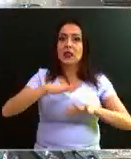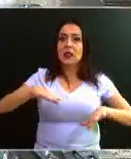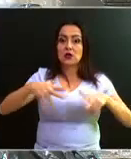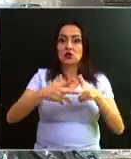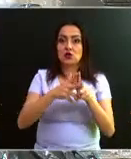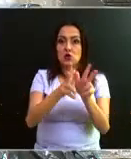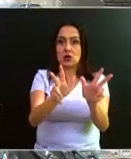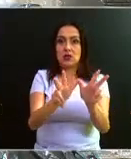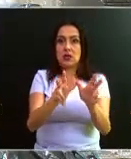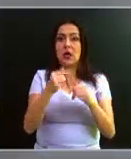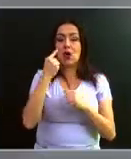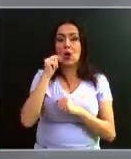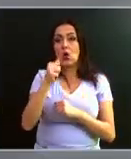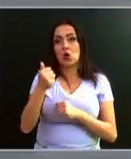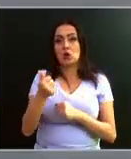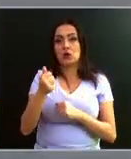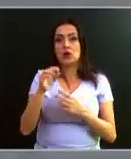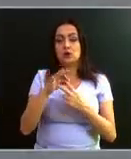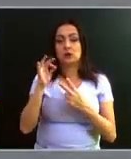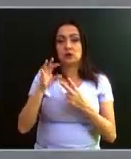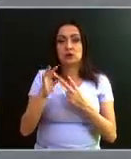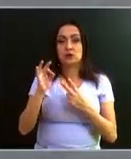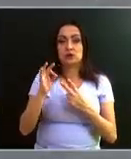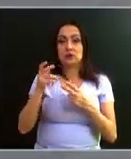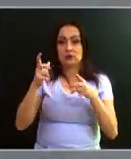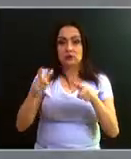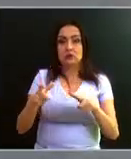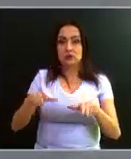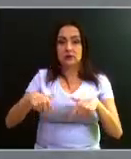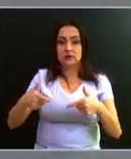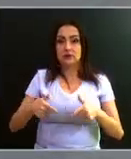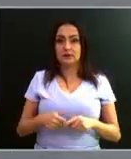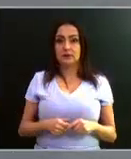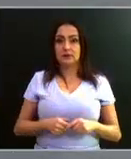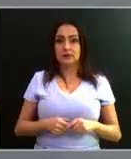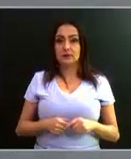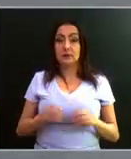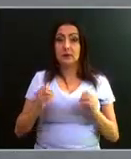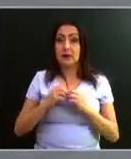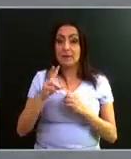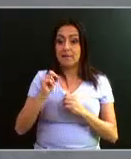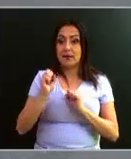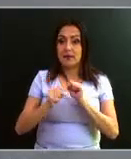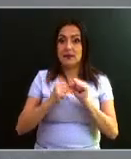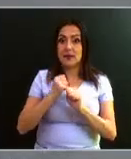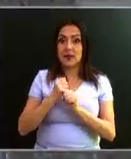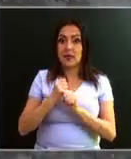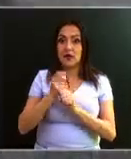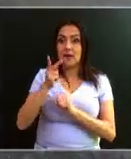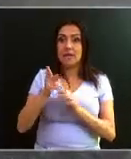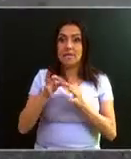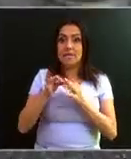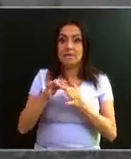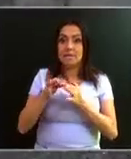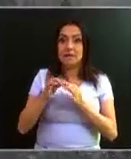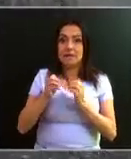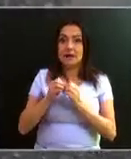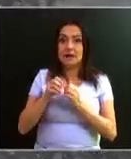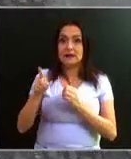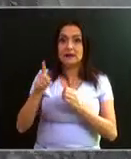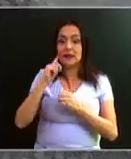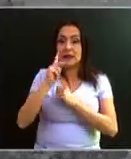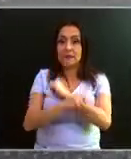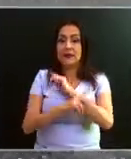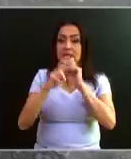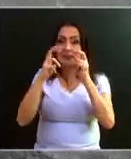Chorotega, sería otra de las alternativas a los rellenos sanitarios, que por más de 20 años han sido la principal apuesta del país